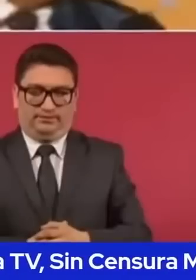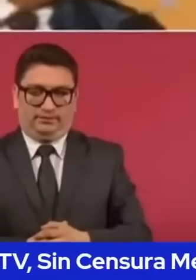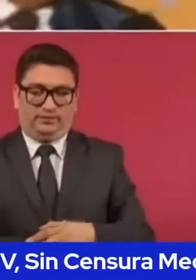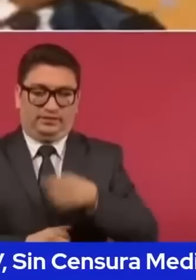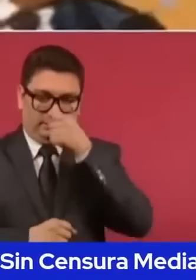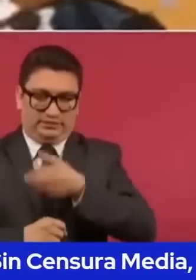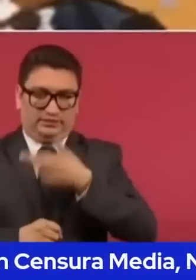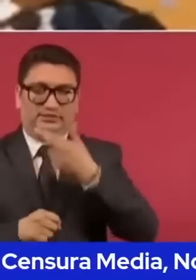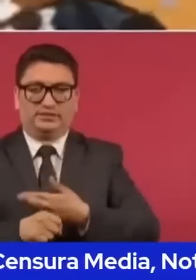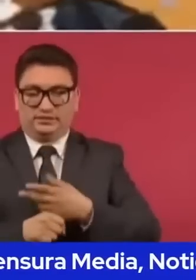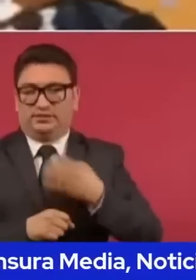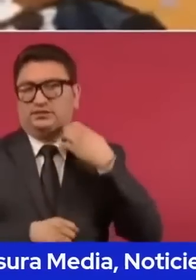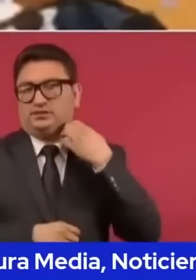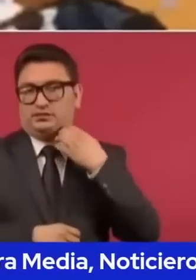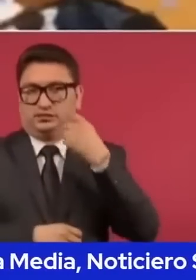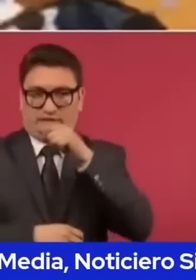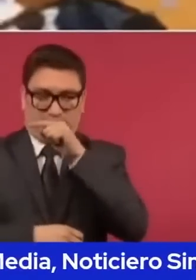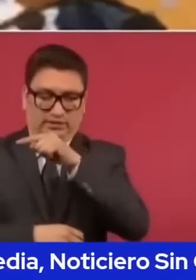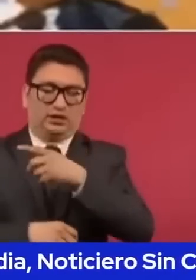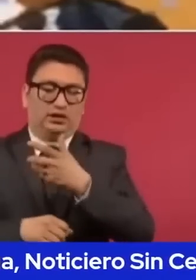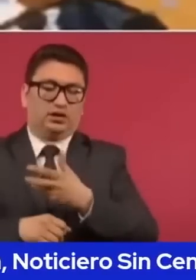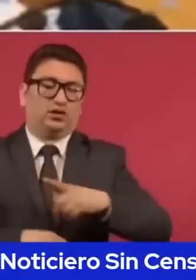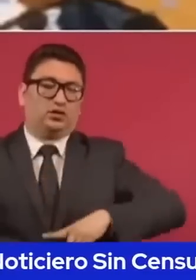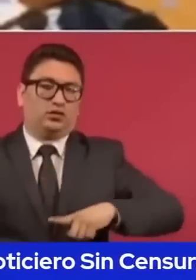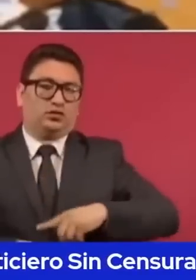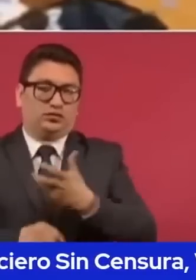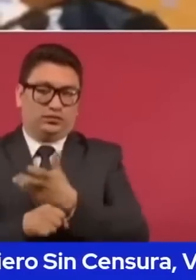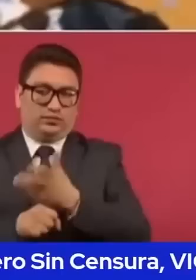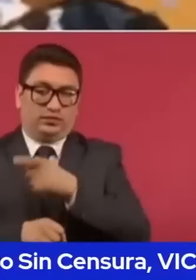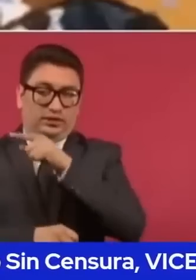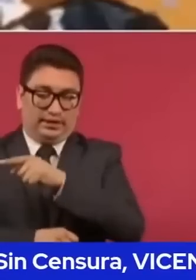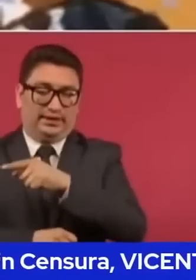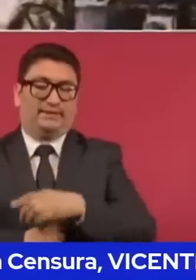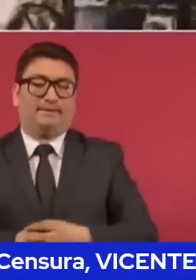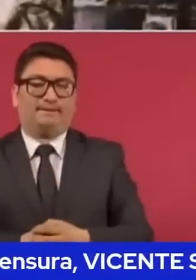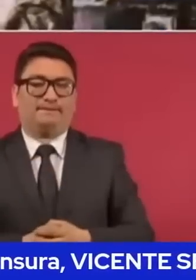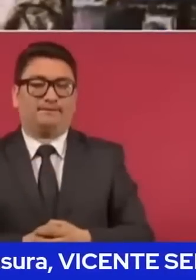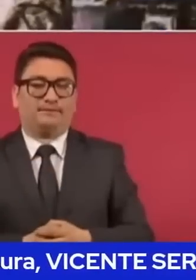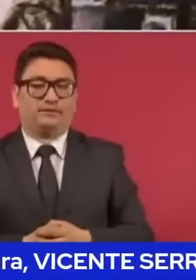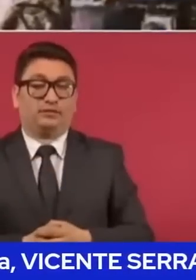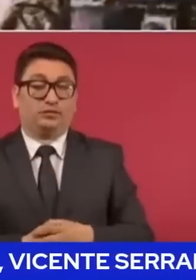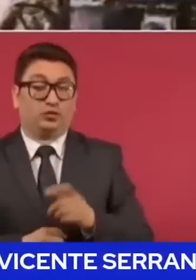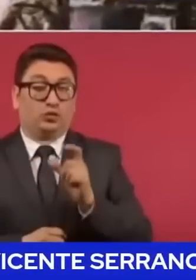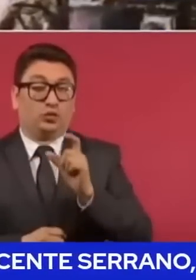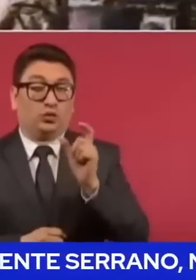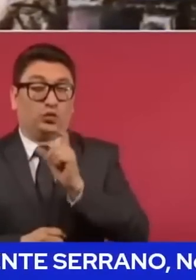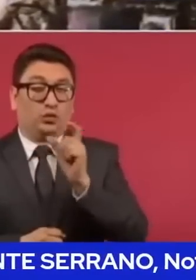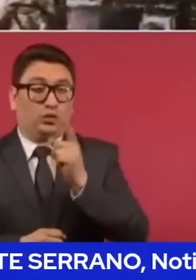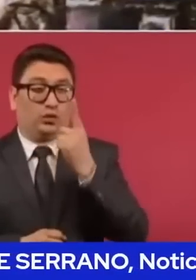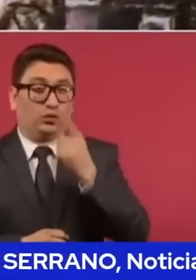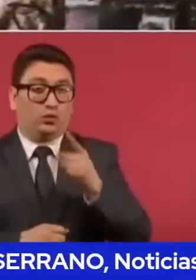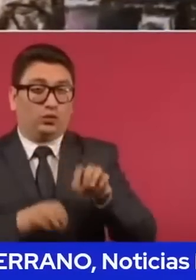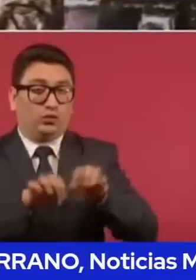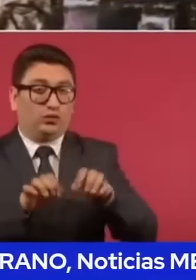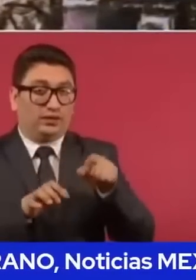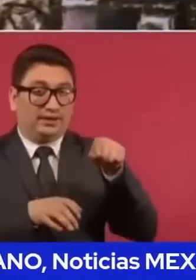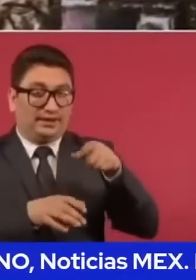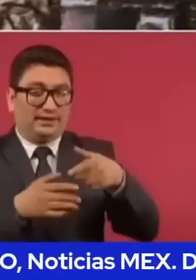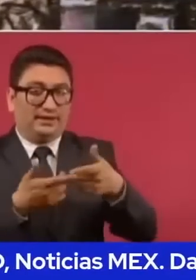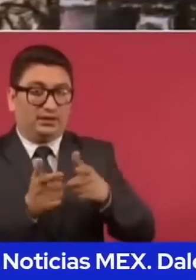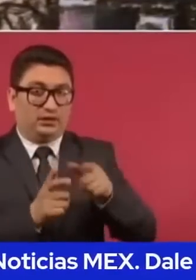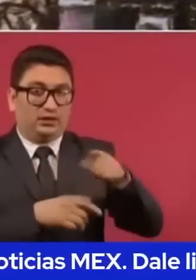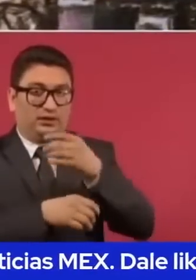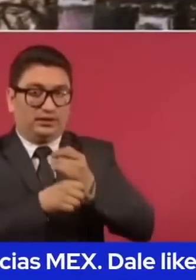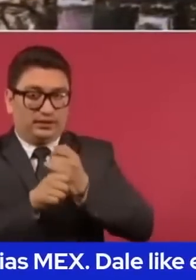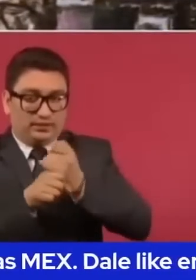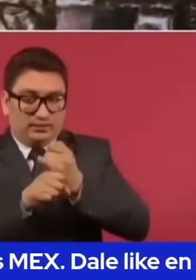Secretaría Ejecutiva de este ejercicio. Y cuando una agencia investigativa, que